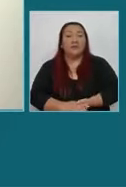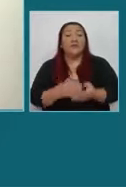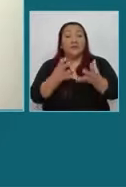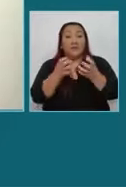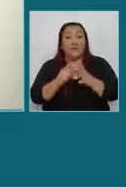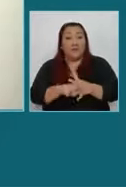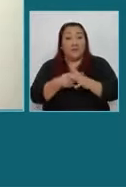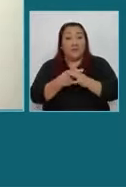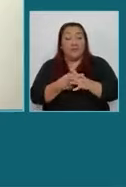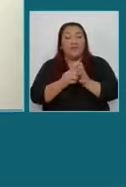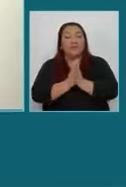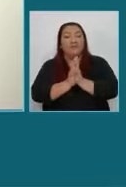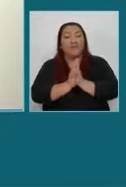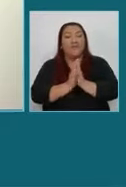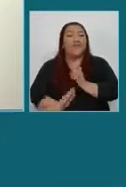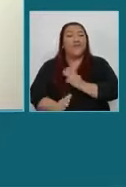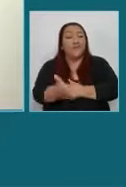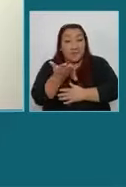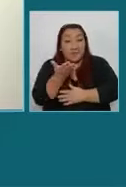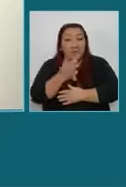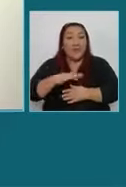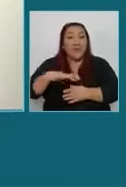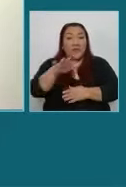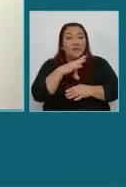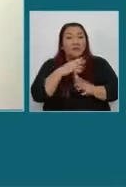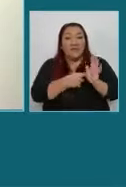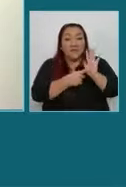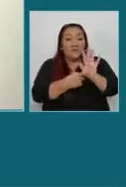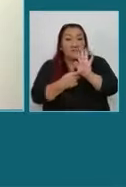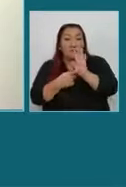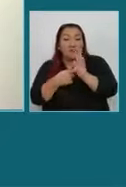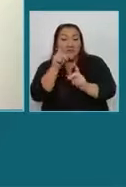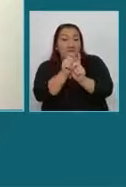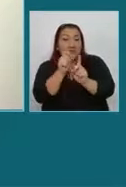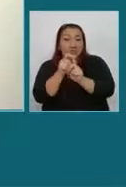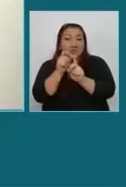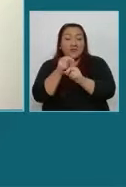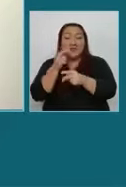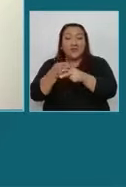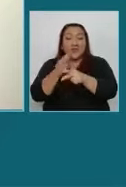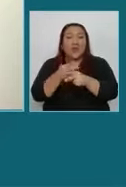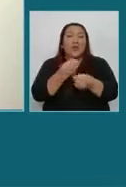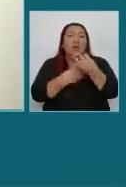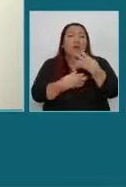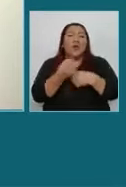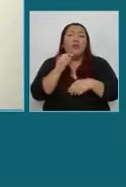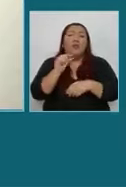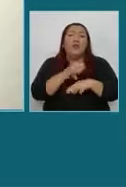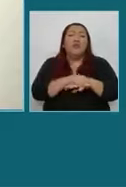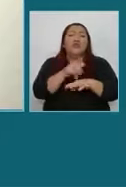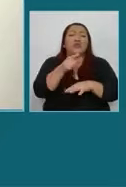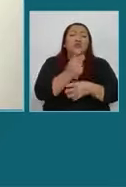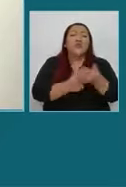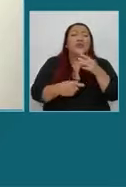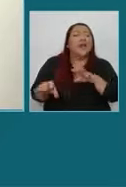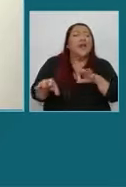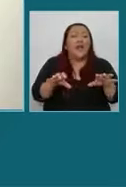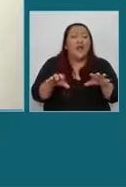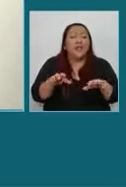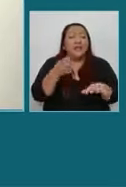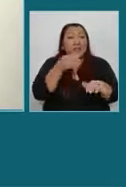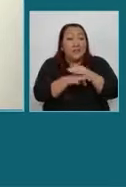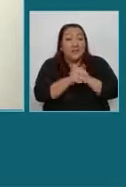empezar pidiendo, por favor, si cada uno se puede presentar brevemente y contarme un poquito acerca de ustedes, el rol que